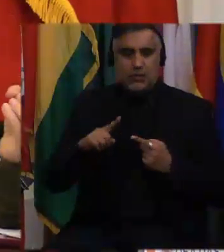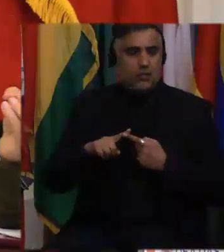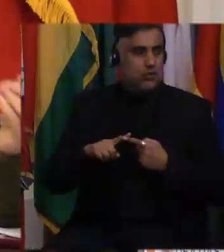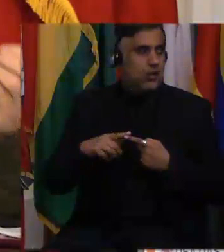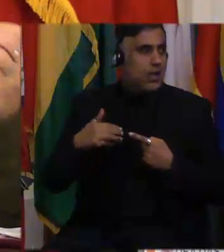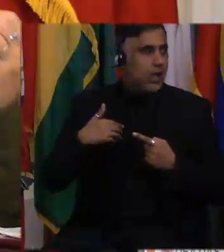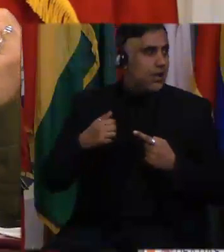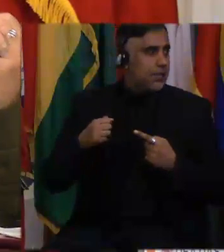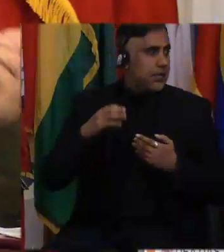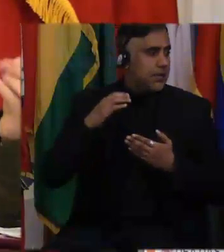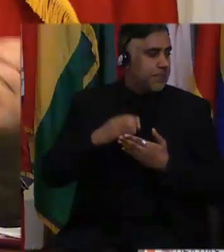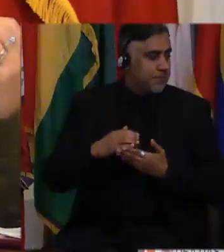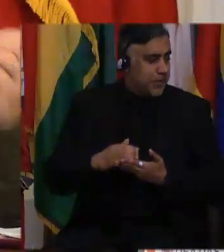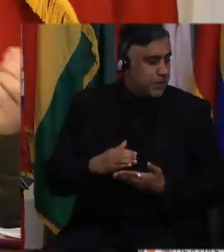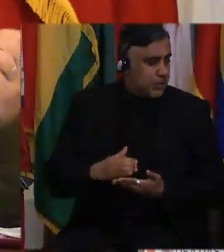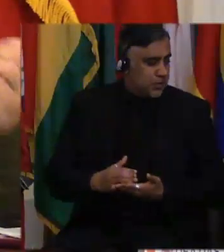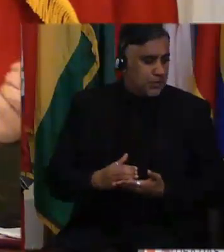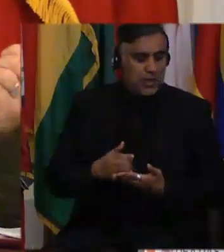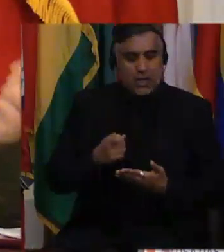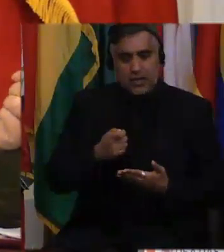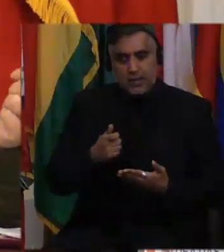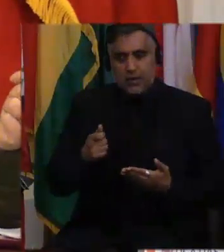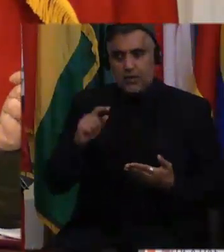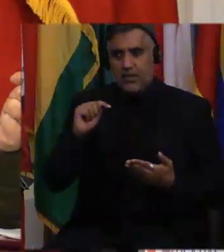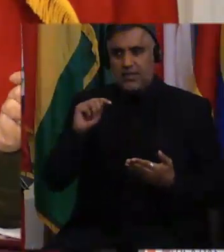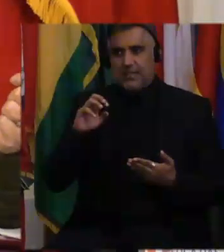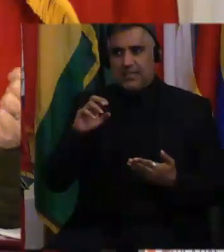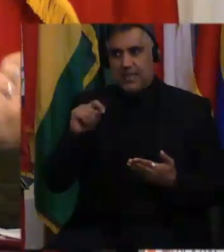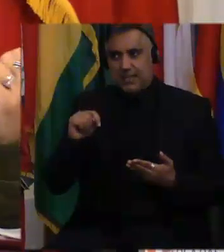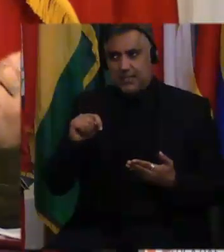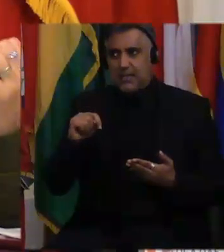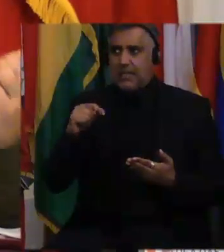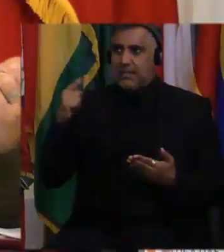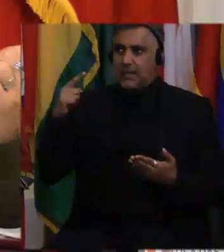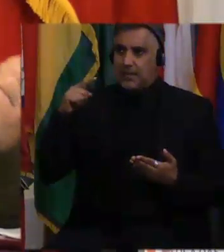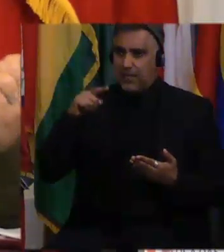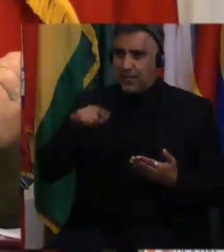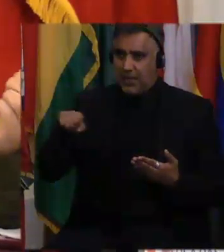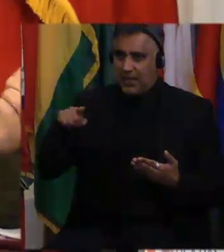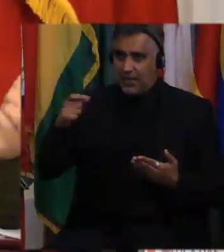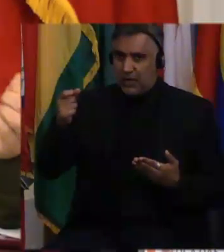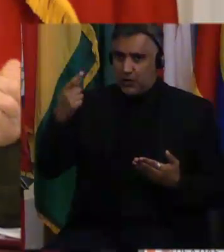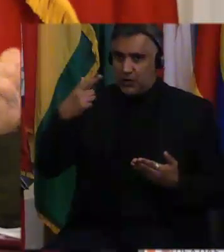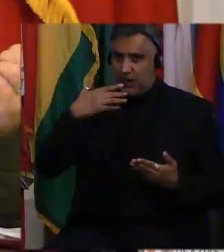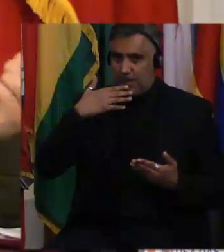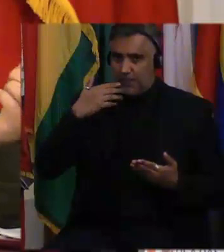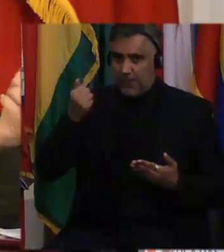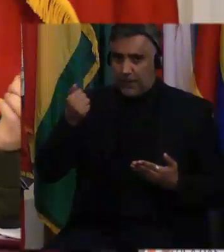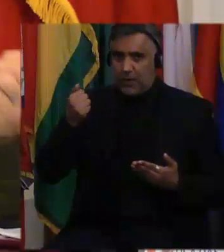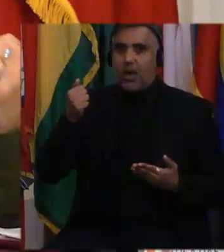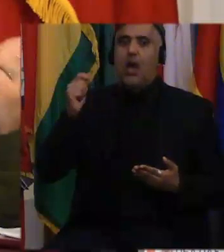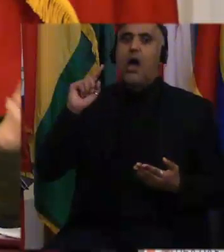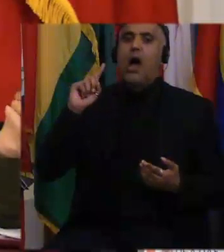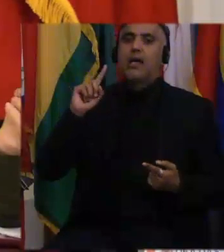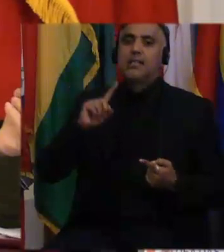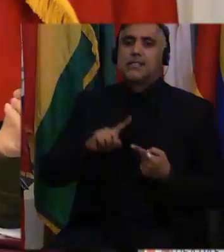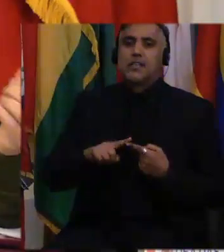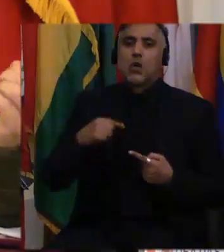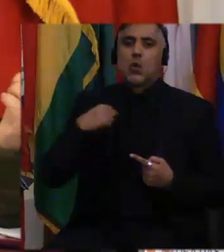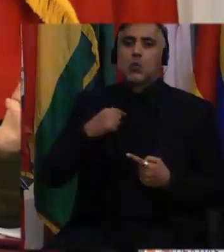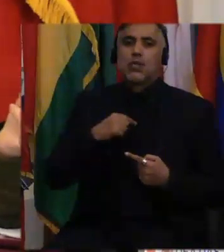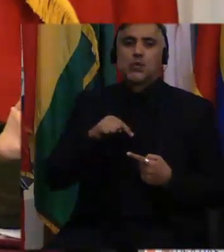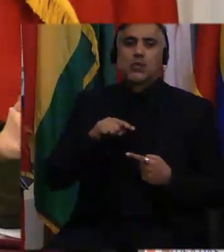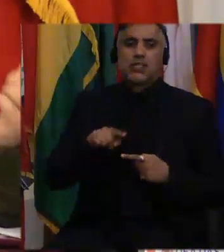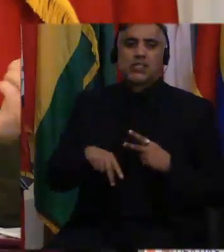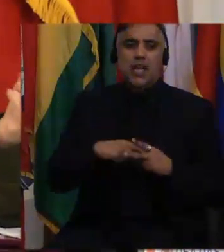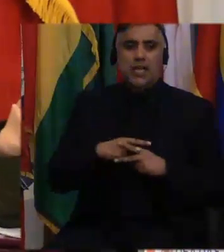ilustraciones, poco texto y cosas a las que ellas puedan acceder. Mientras no hagamos ese tipo de trabajo, y es un trabajo, lo